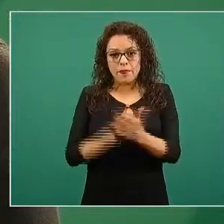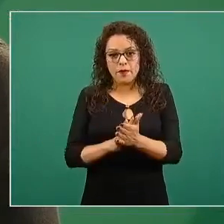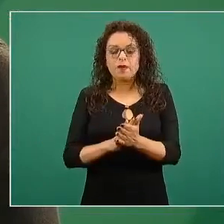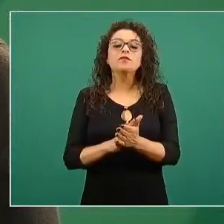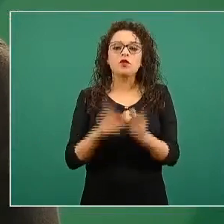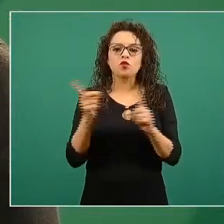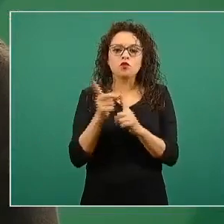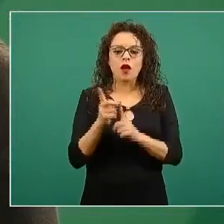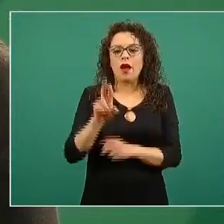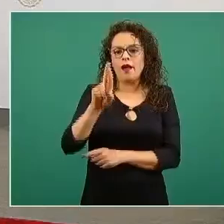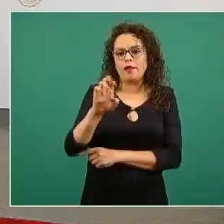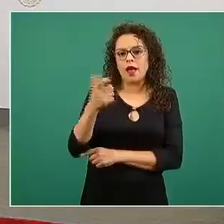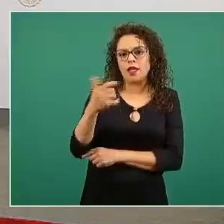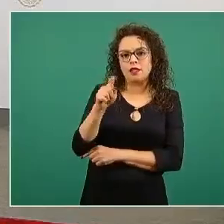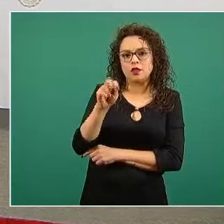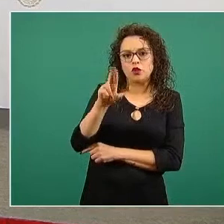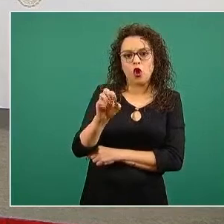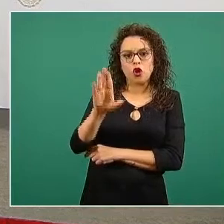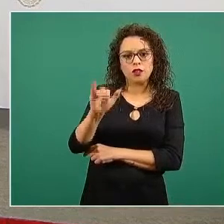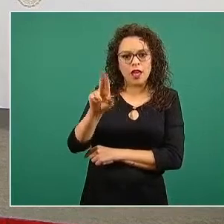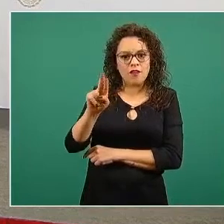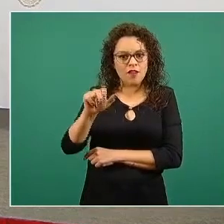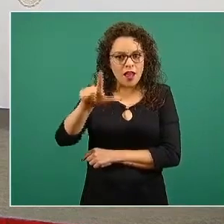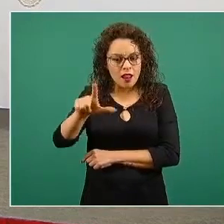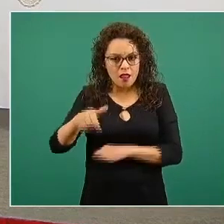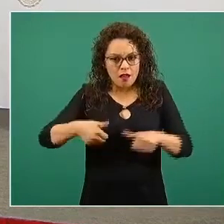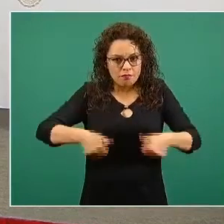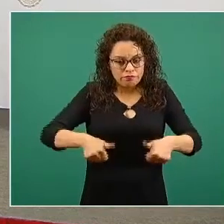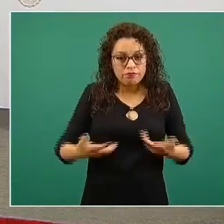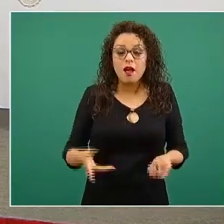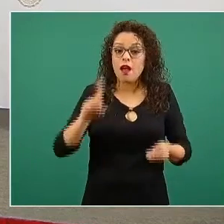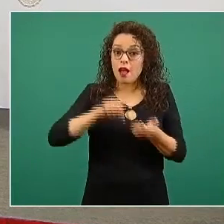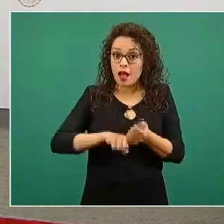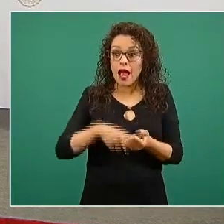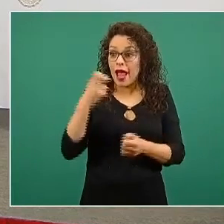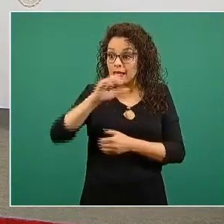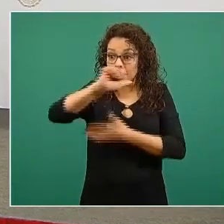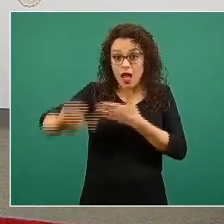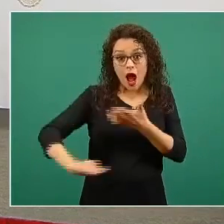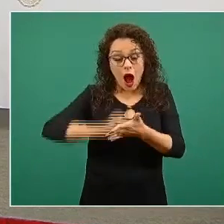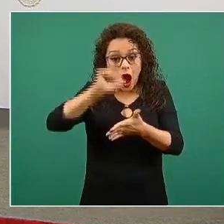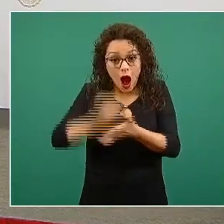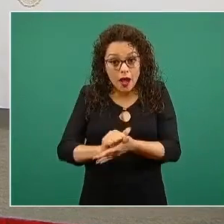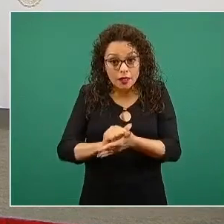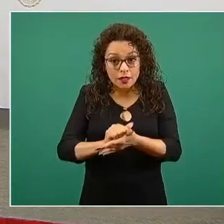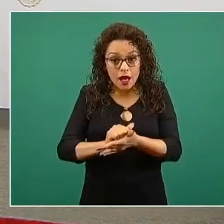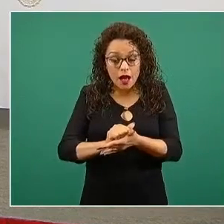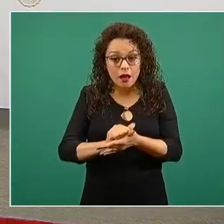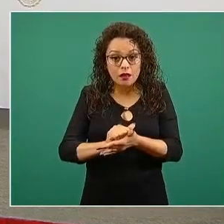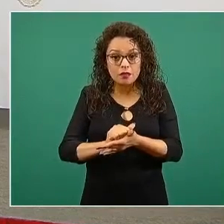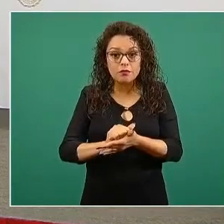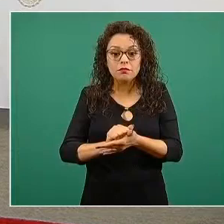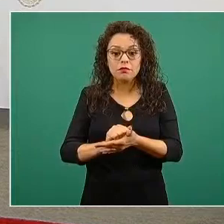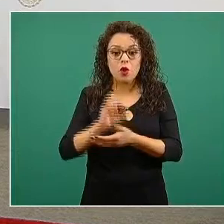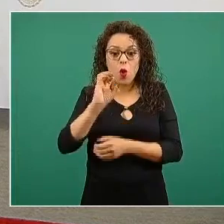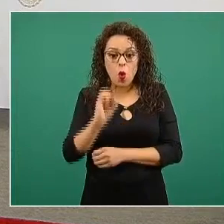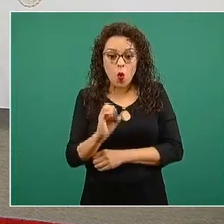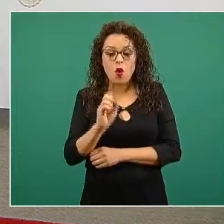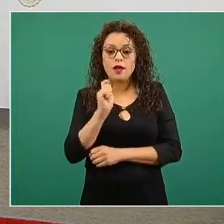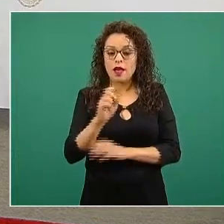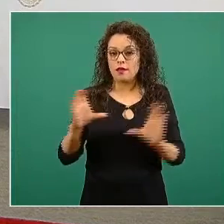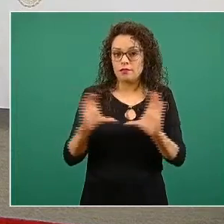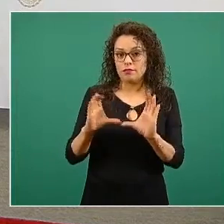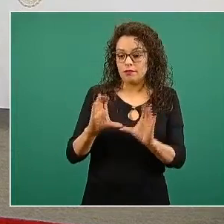en donde además, y estamos hablando lógicamente del acta en sí como tal, no solamente o no del certificado, recordando que